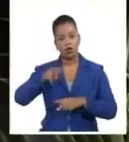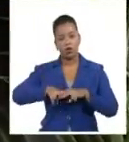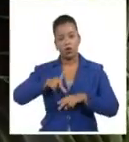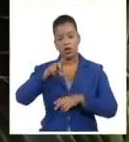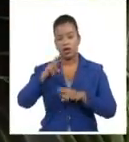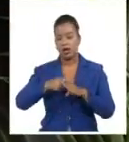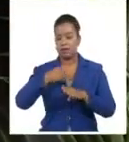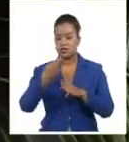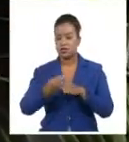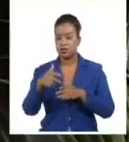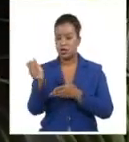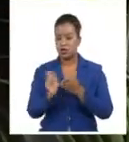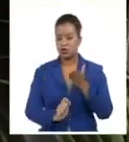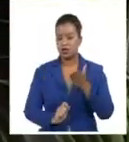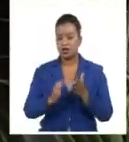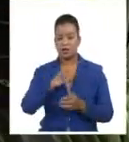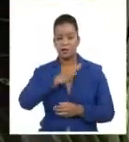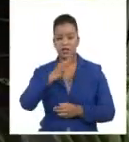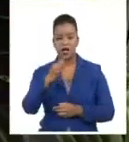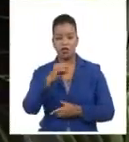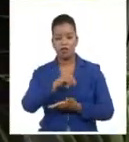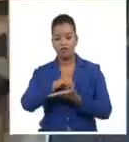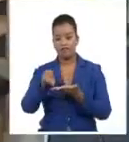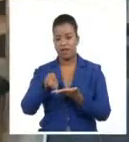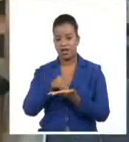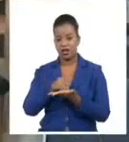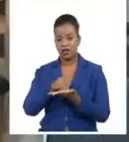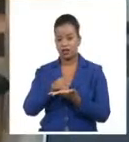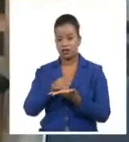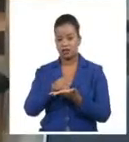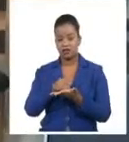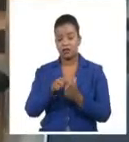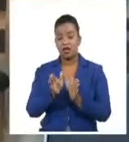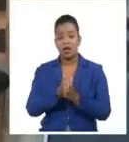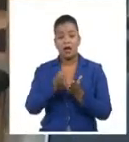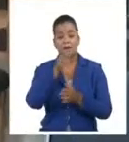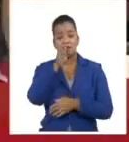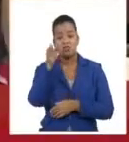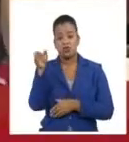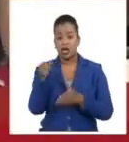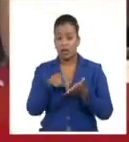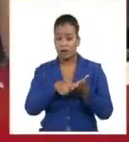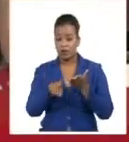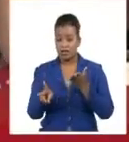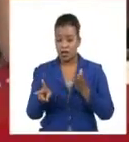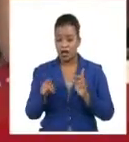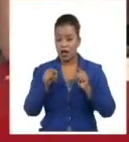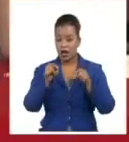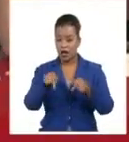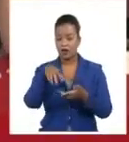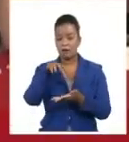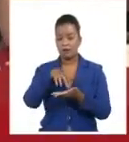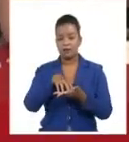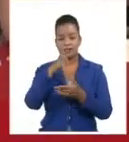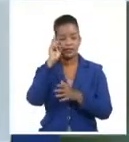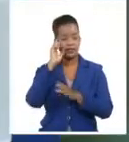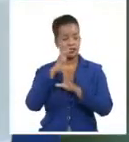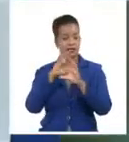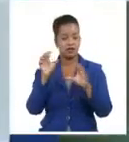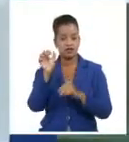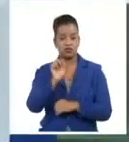de escritores invitados a la feria. En la Biblioteca Provincial Alex Urquiola está el pabellón de Ciencias Sociales. En